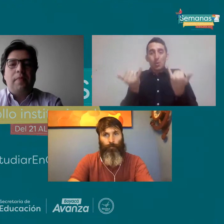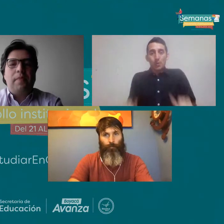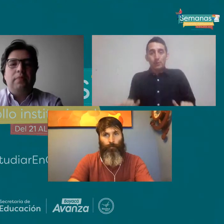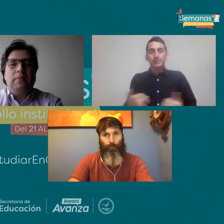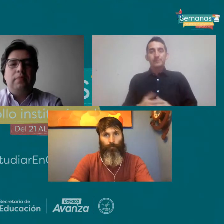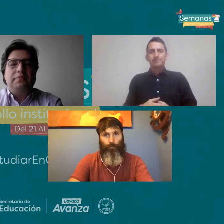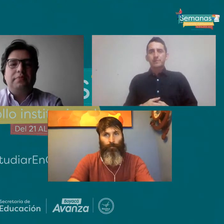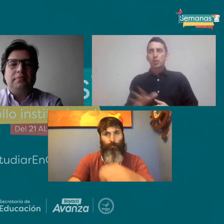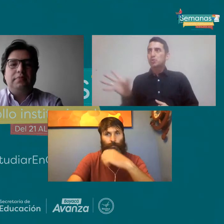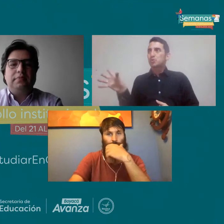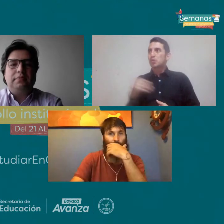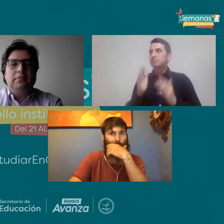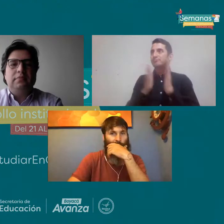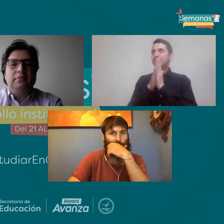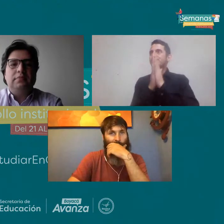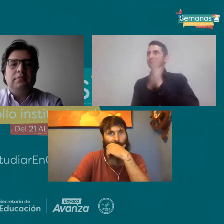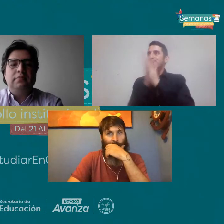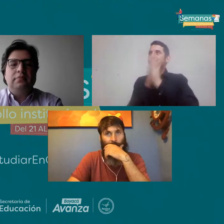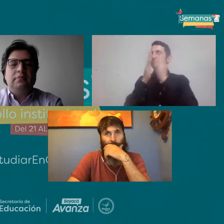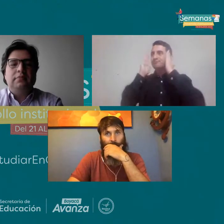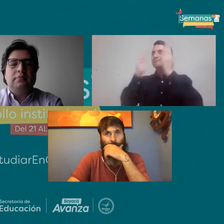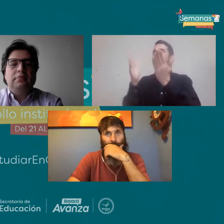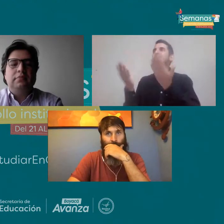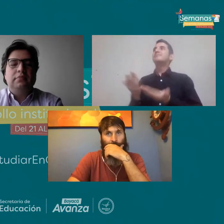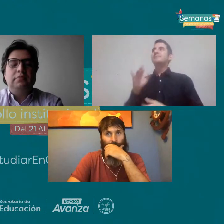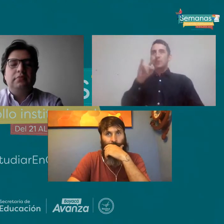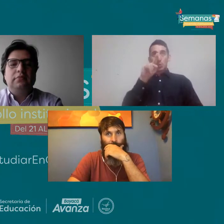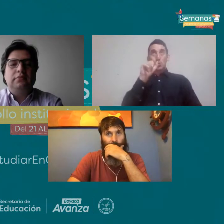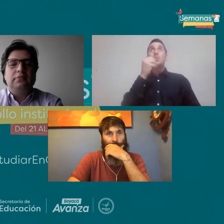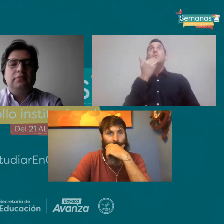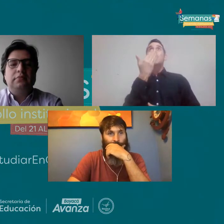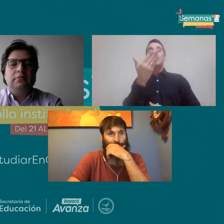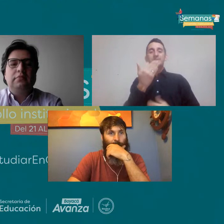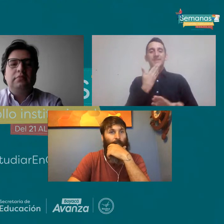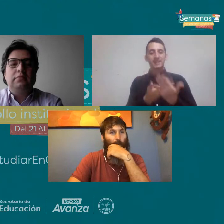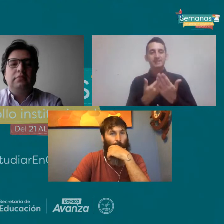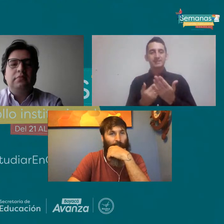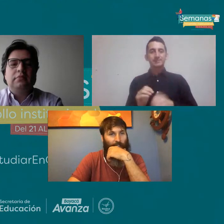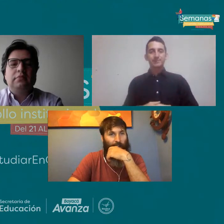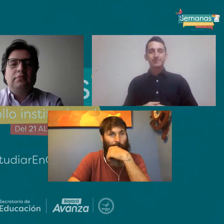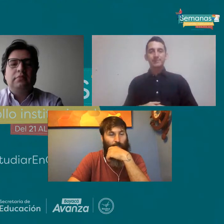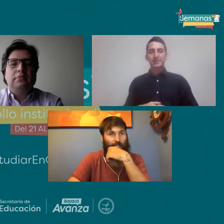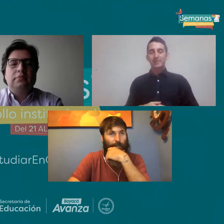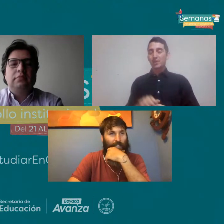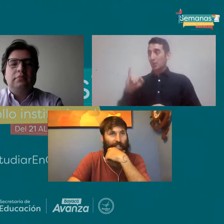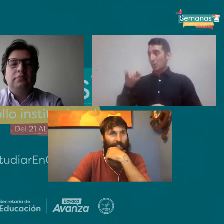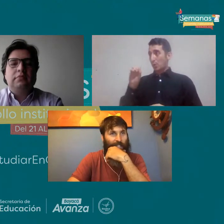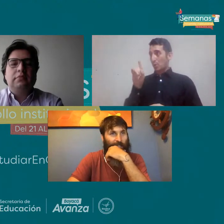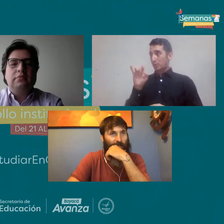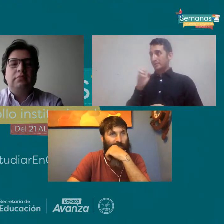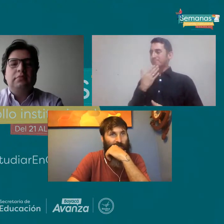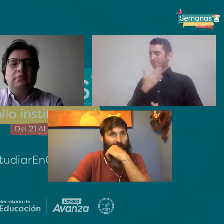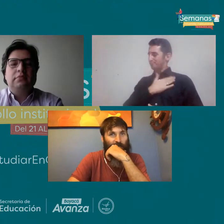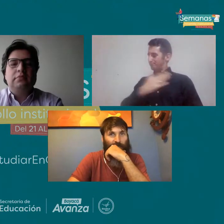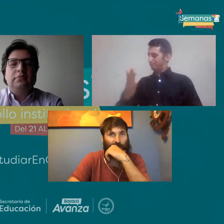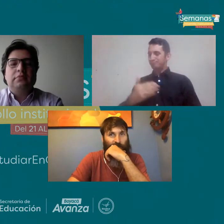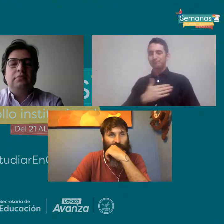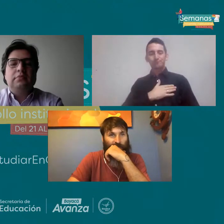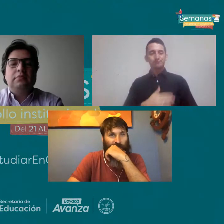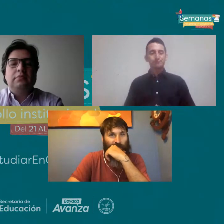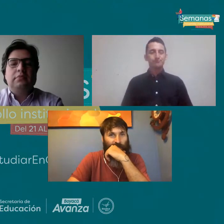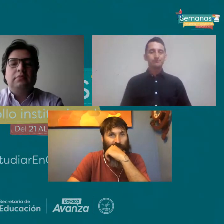estamos muy atentos para empezar. Entonces, Juan Diego, muchas gracias. Un gusto, José María. Un placer. Un placer. Muchísimas gracias.